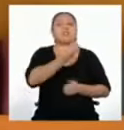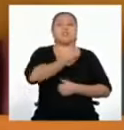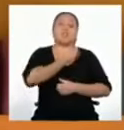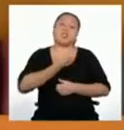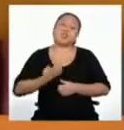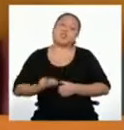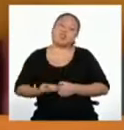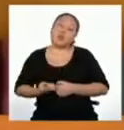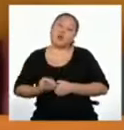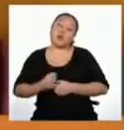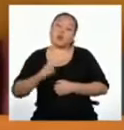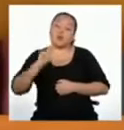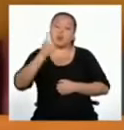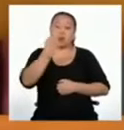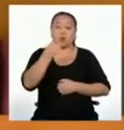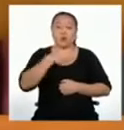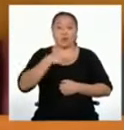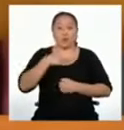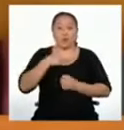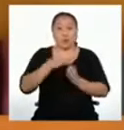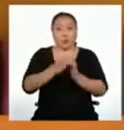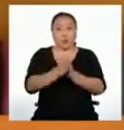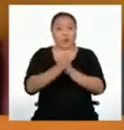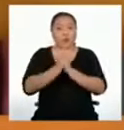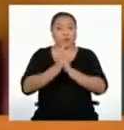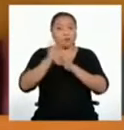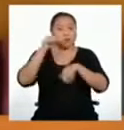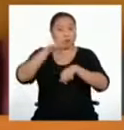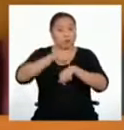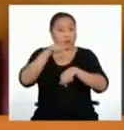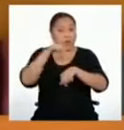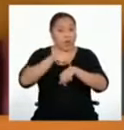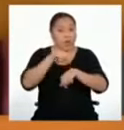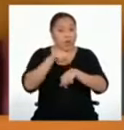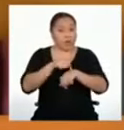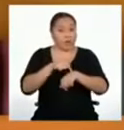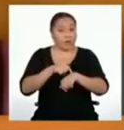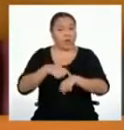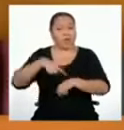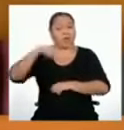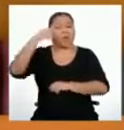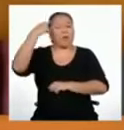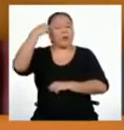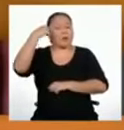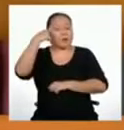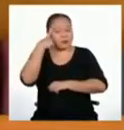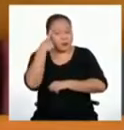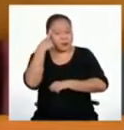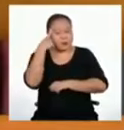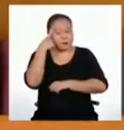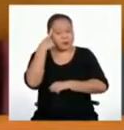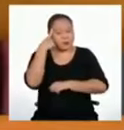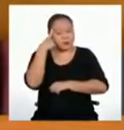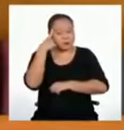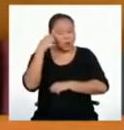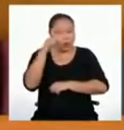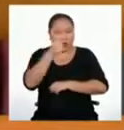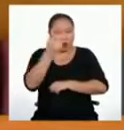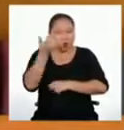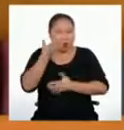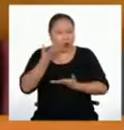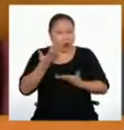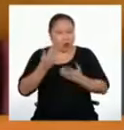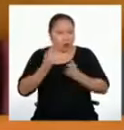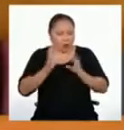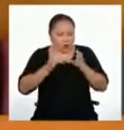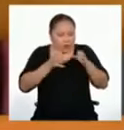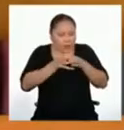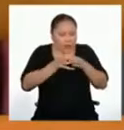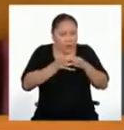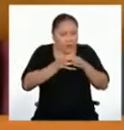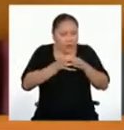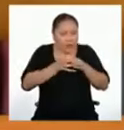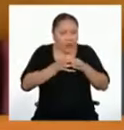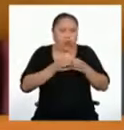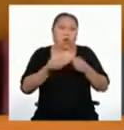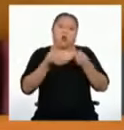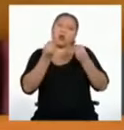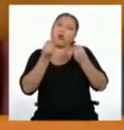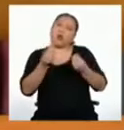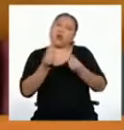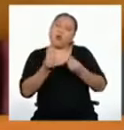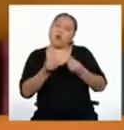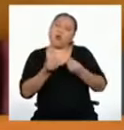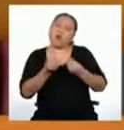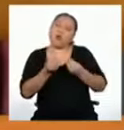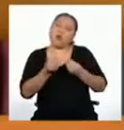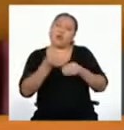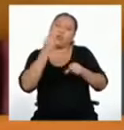primero voy a pedirles que nos tomemos un momento para pensar en algo más pequeño. ¿Cómo funciona